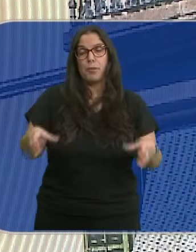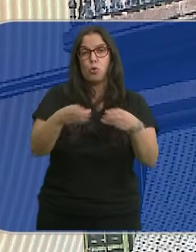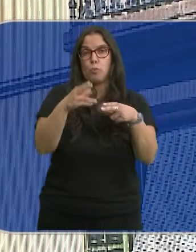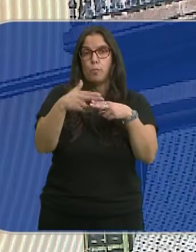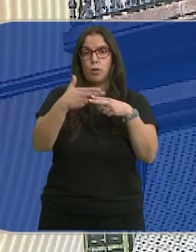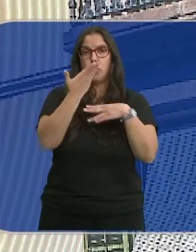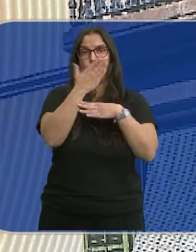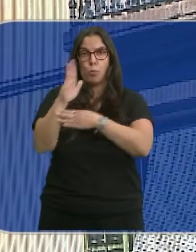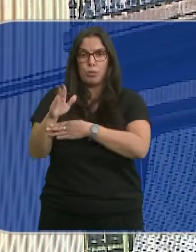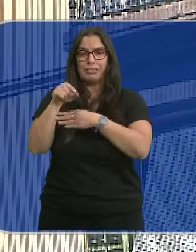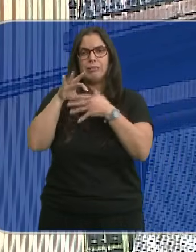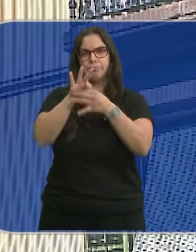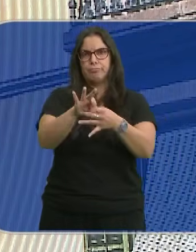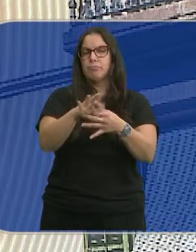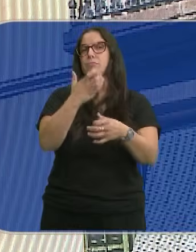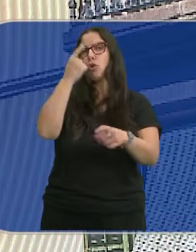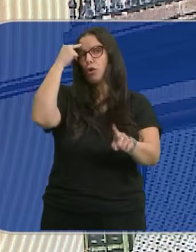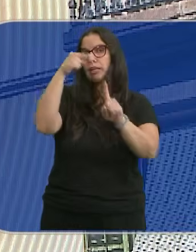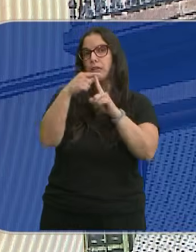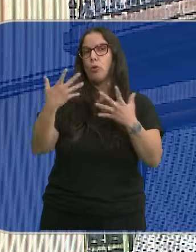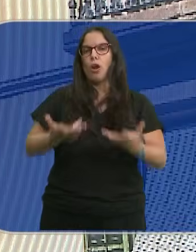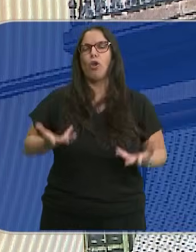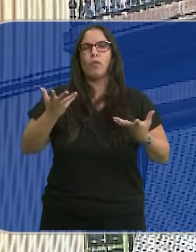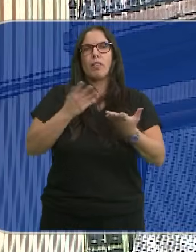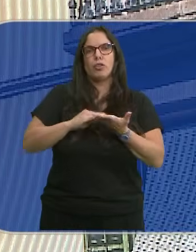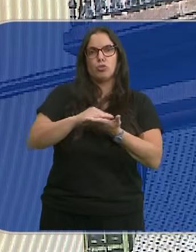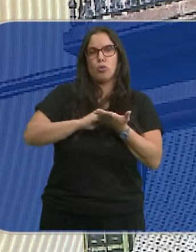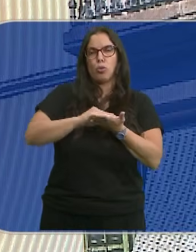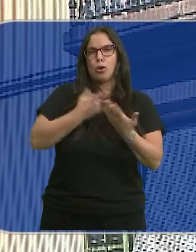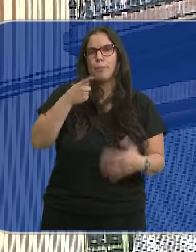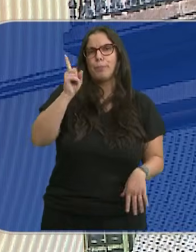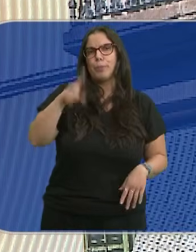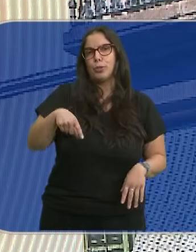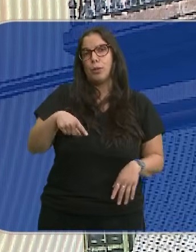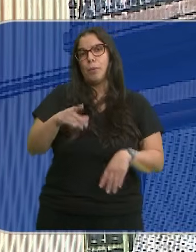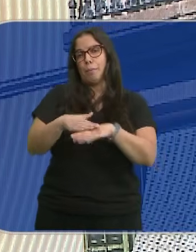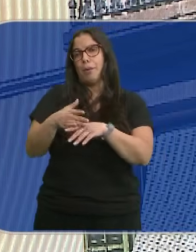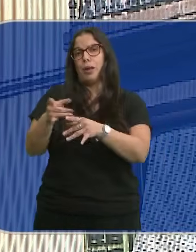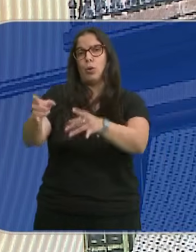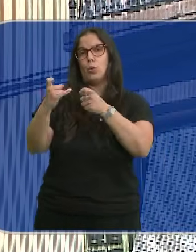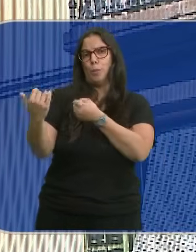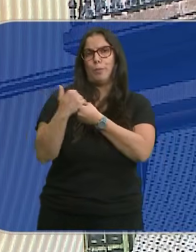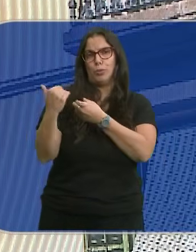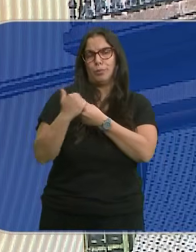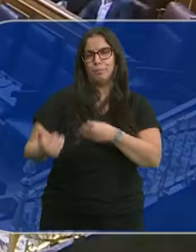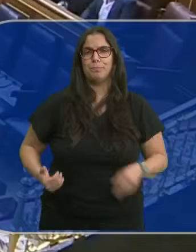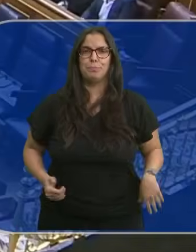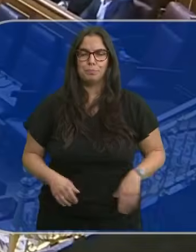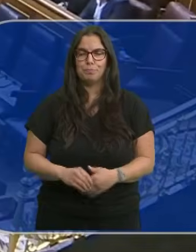políticos centran sus propuestas en esta materia, con el objetivo de ofrecer soluciones, pero también con la idea de ganar votantes.